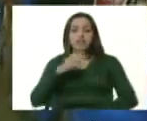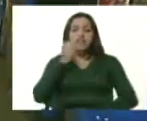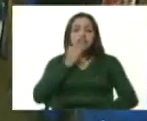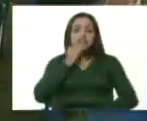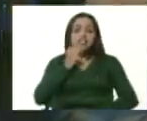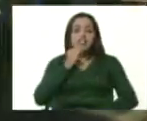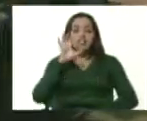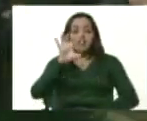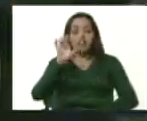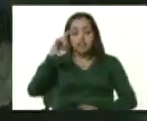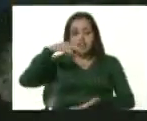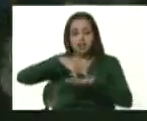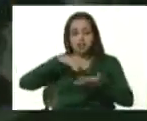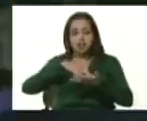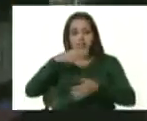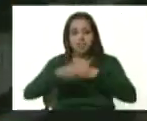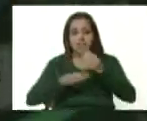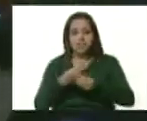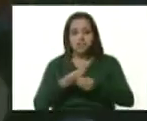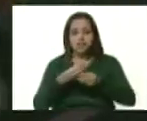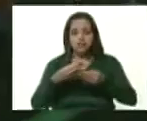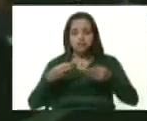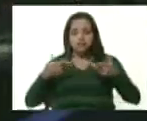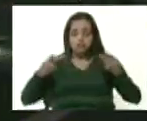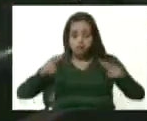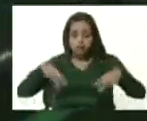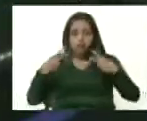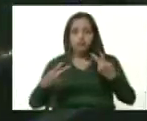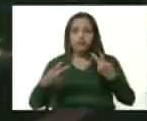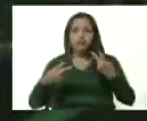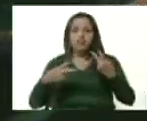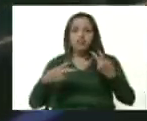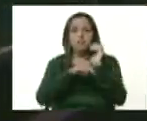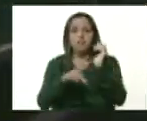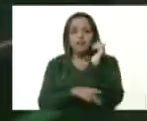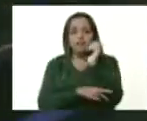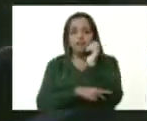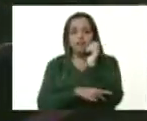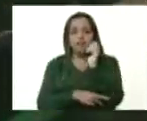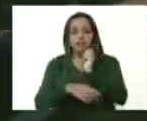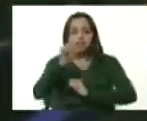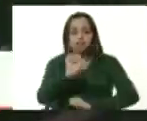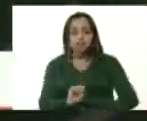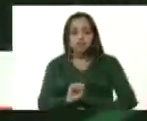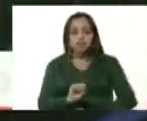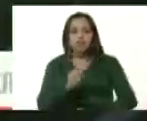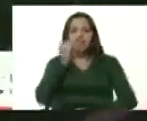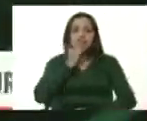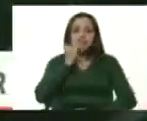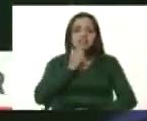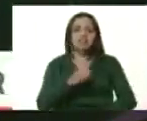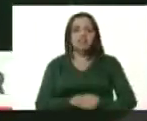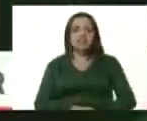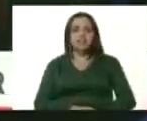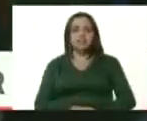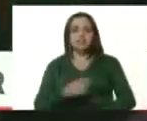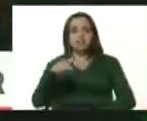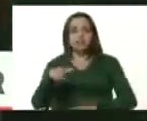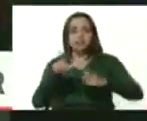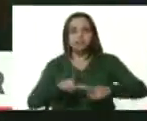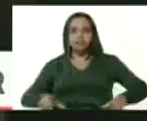Carabobo, justamente con la reinauguración del Parque Recreacional Sur de Valencia. Esta imagen del